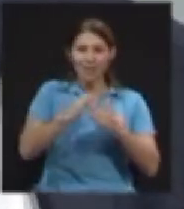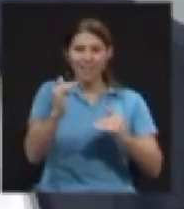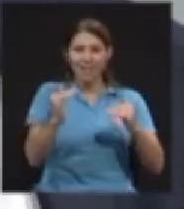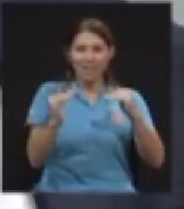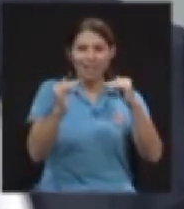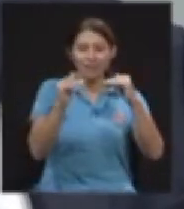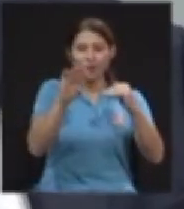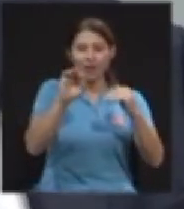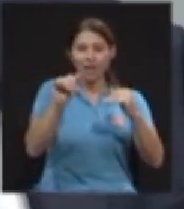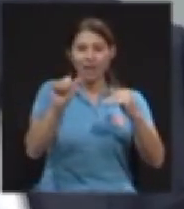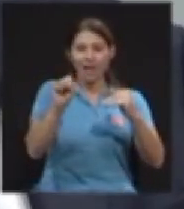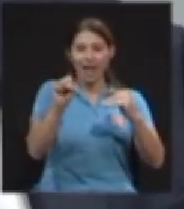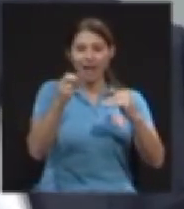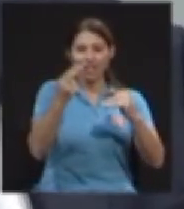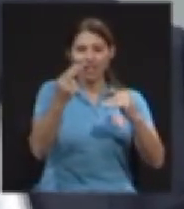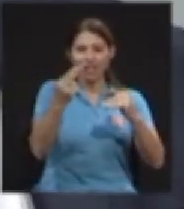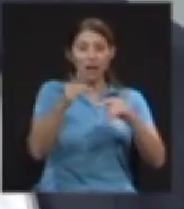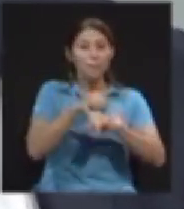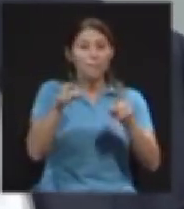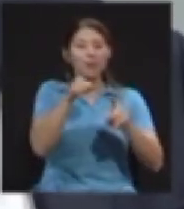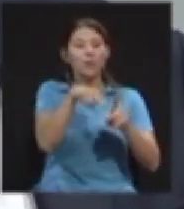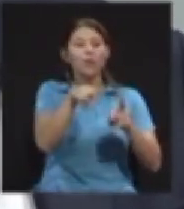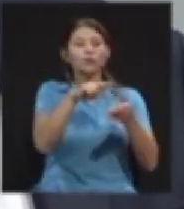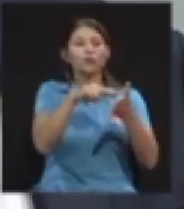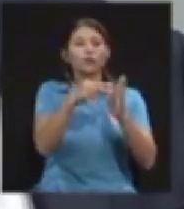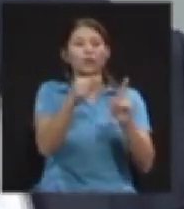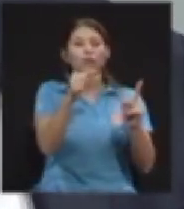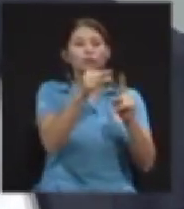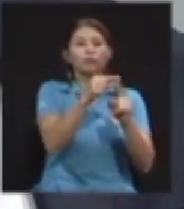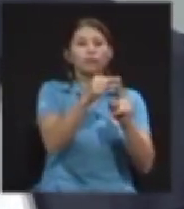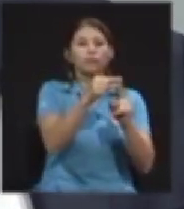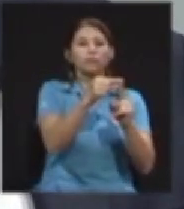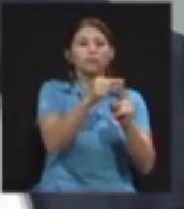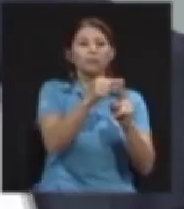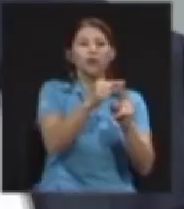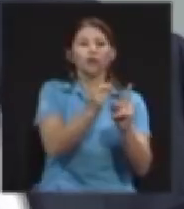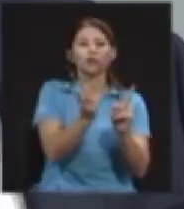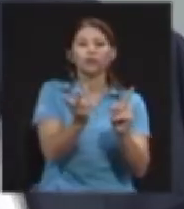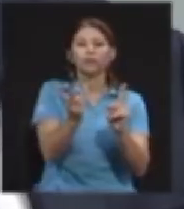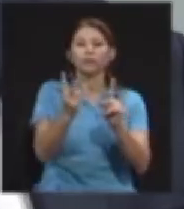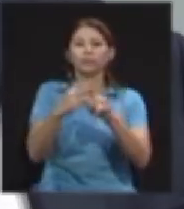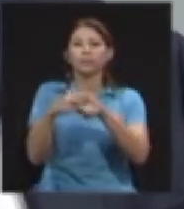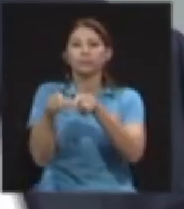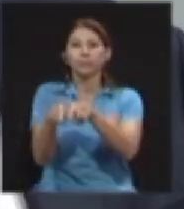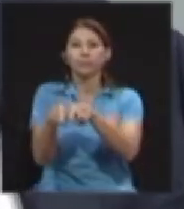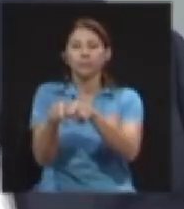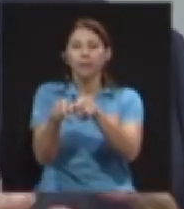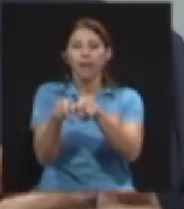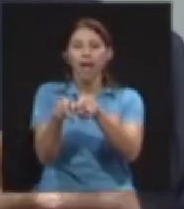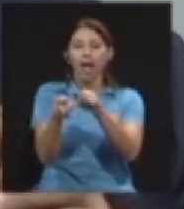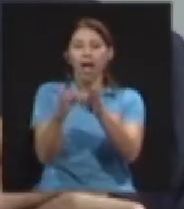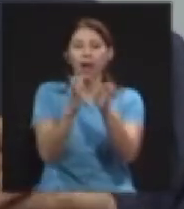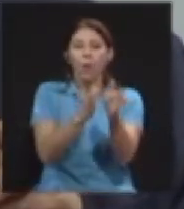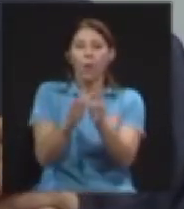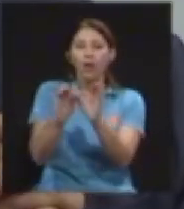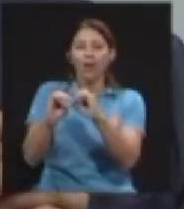los conceptos de ese equilibrio a la organización industrial, y es ahí en donde se hace novedoso